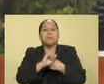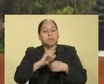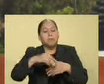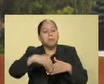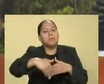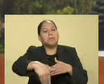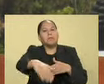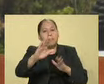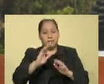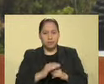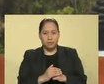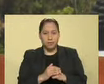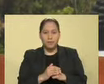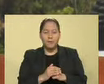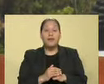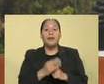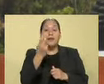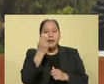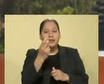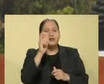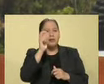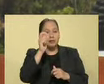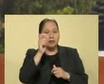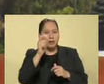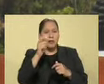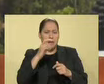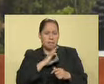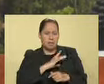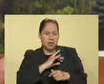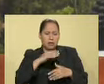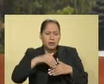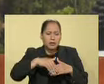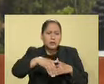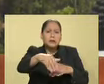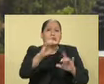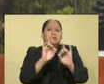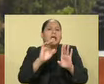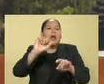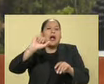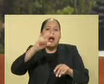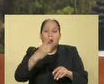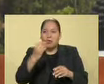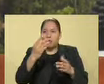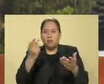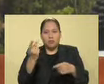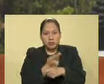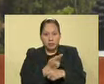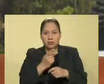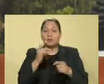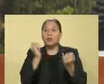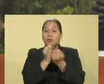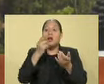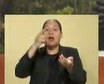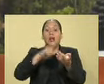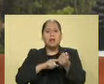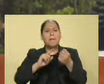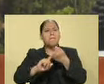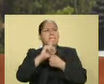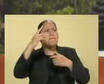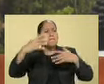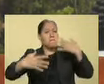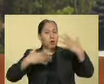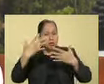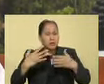las consecuencias que se tienen, además de todo, nos marca algo interesante, se va a dar la violencia. ¿Por qué?